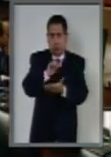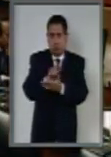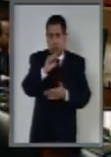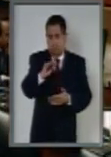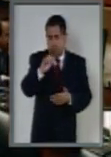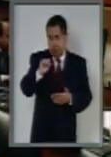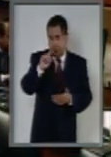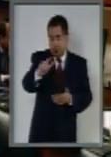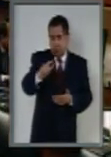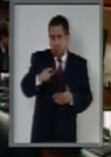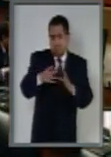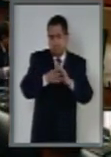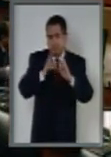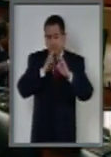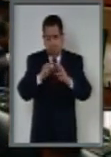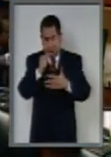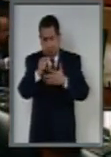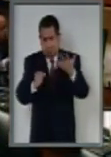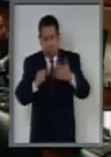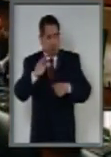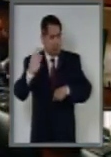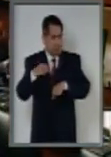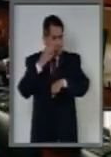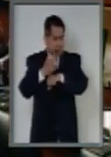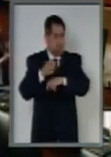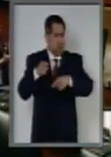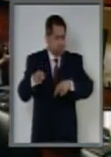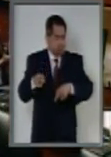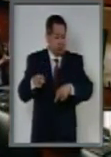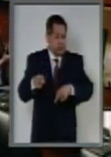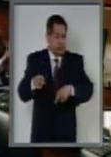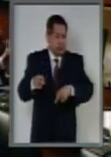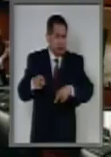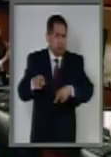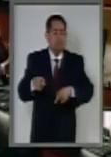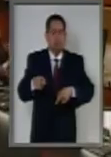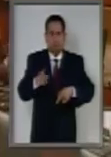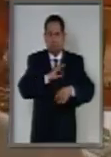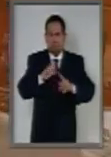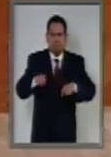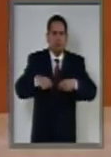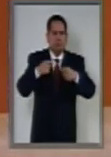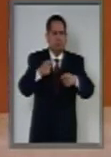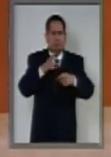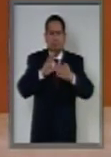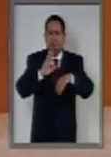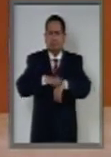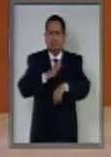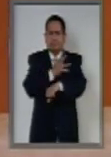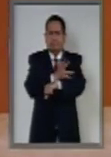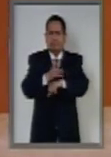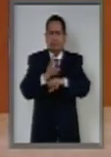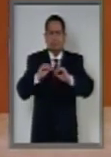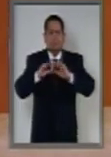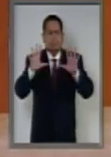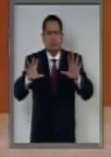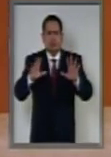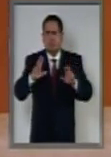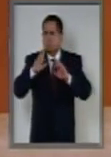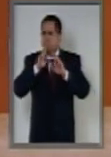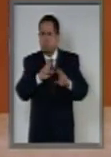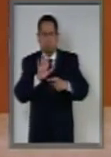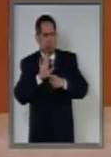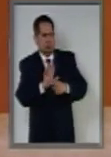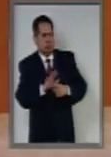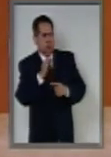Fiscalización y Rendición de Cuentas de la Federación dará la transparencia, la rendición de